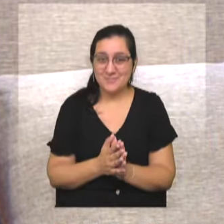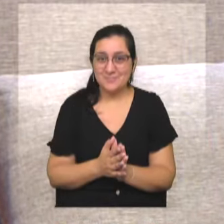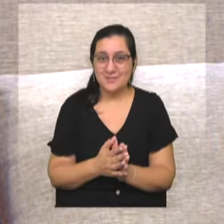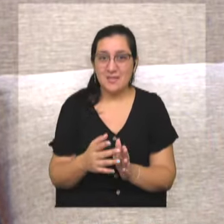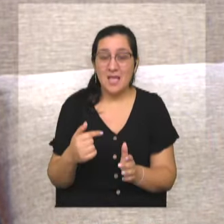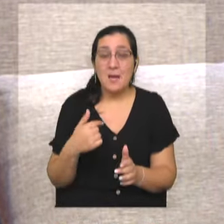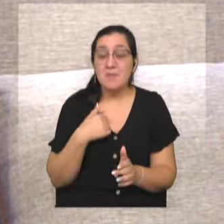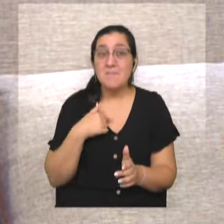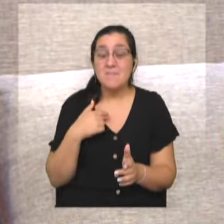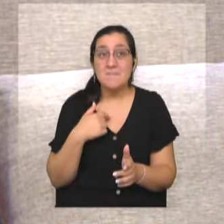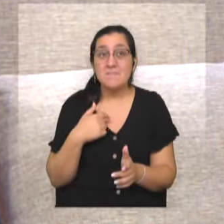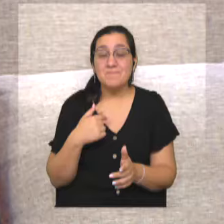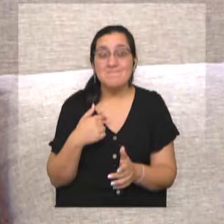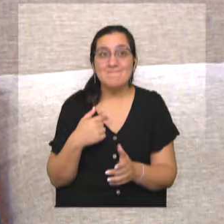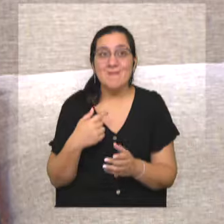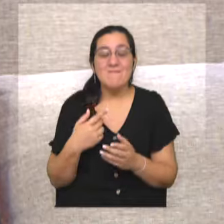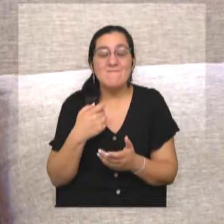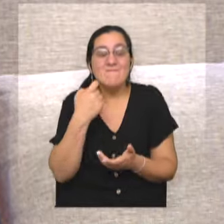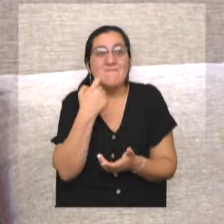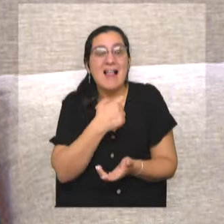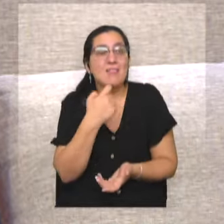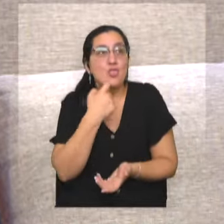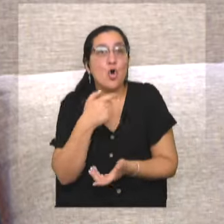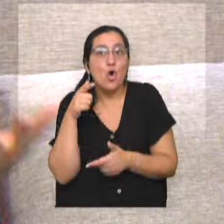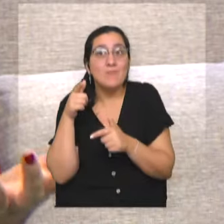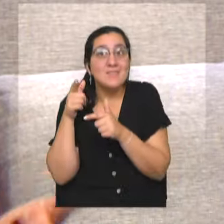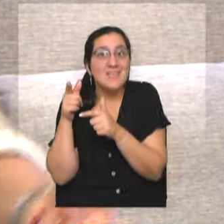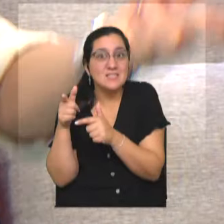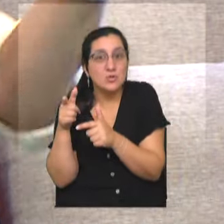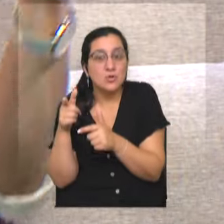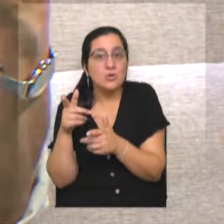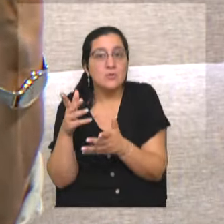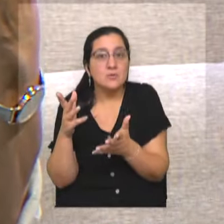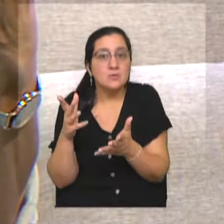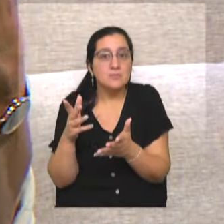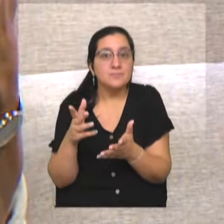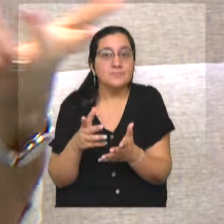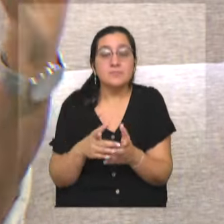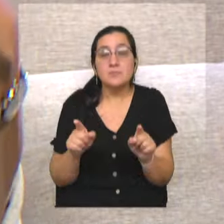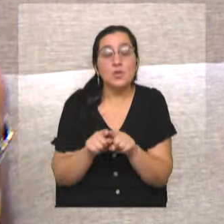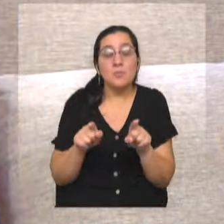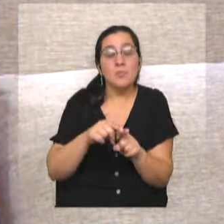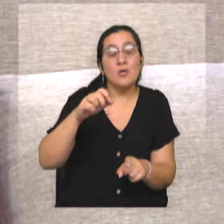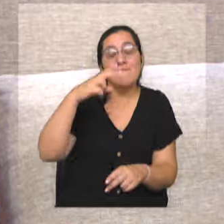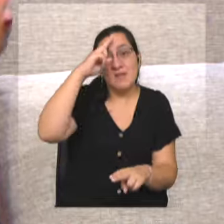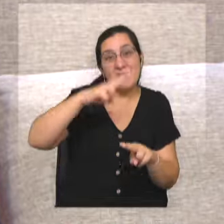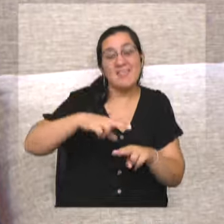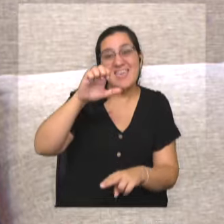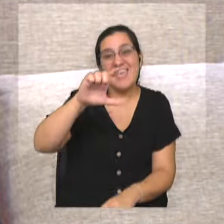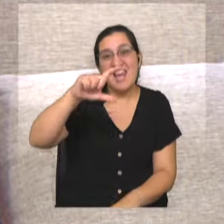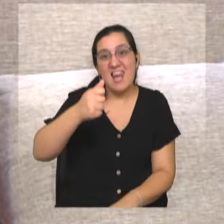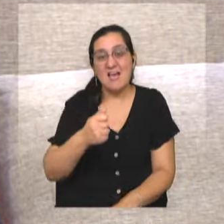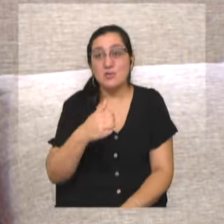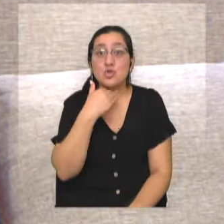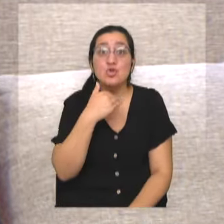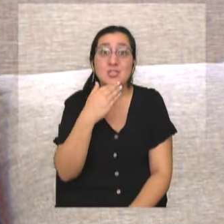me faltó. Y lo digo con todo respeto a esta movida, que se ve que es mundial, esto pasó con el ELA, ¿no? Y no sé si las